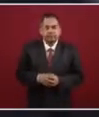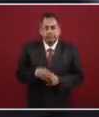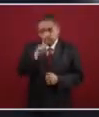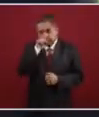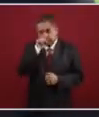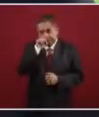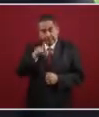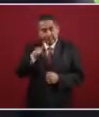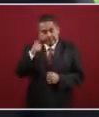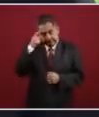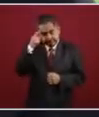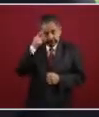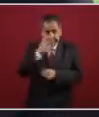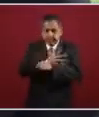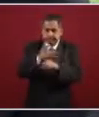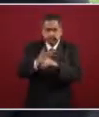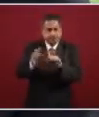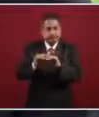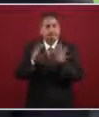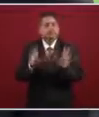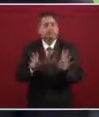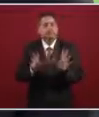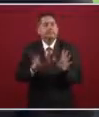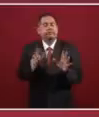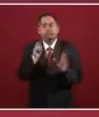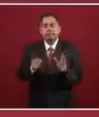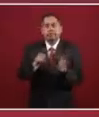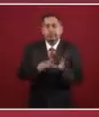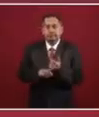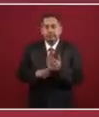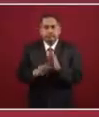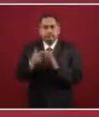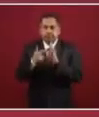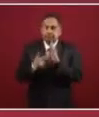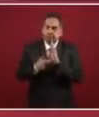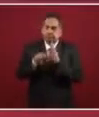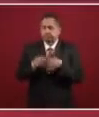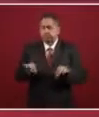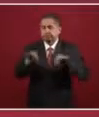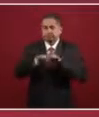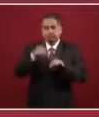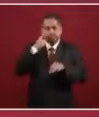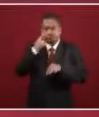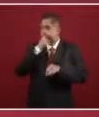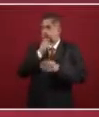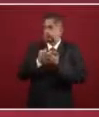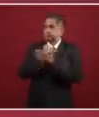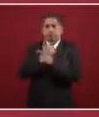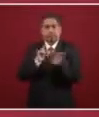consideramos que la transparencia es una regla de oro de la democracia,